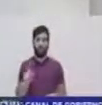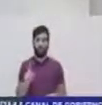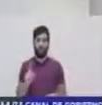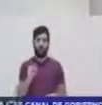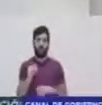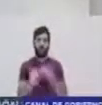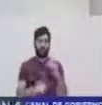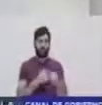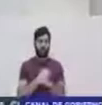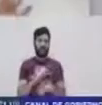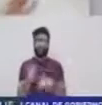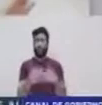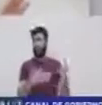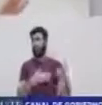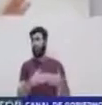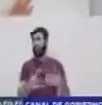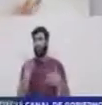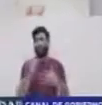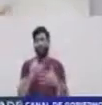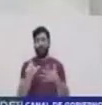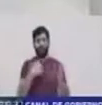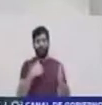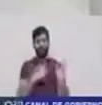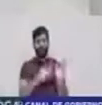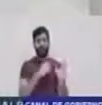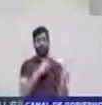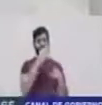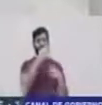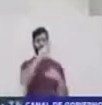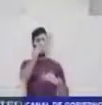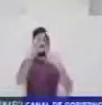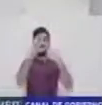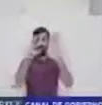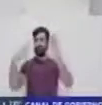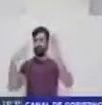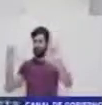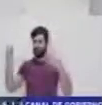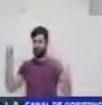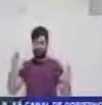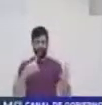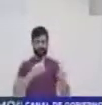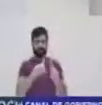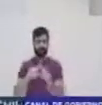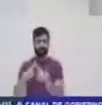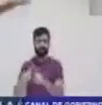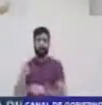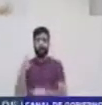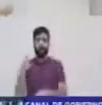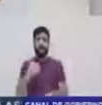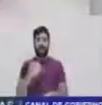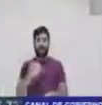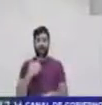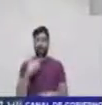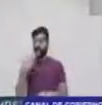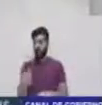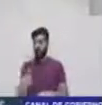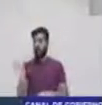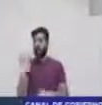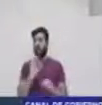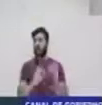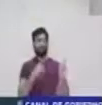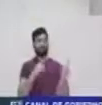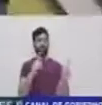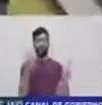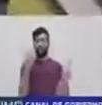podemos colgar cualquier tipo de contenido, con respaldo o sin respaldo, es muy accesible. Y lo segundo que usted decía es